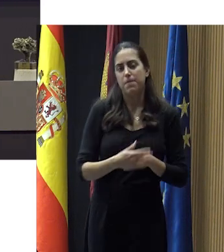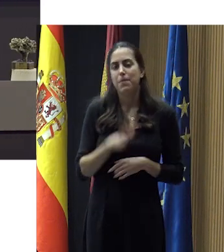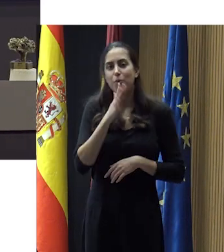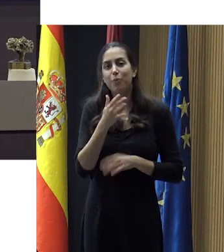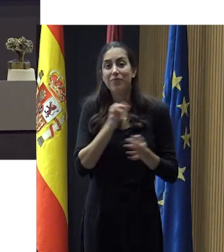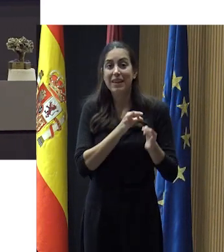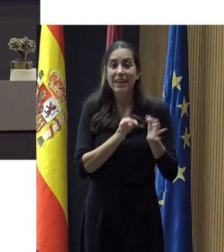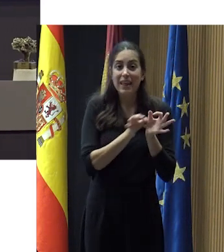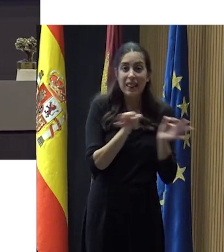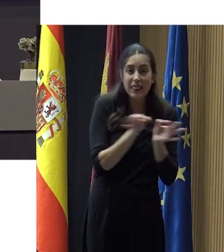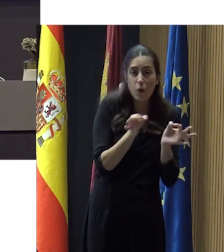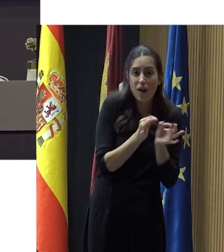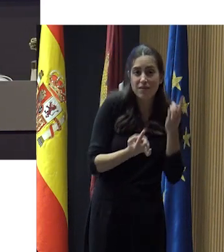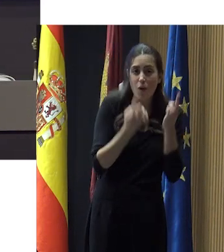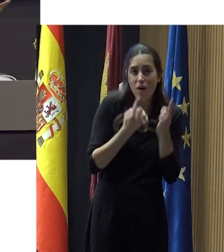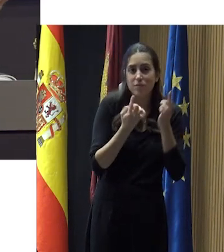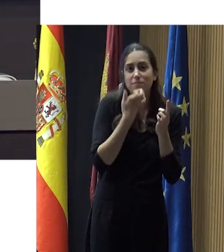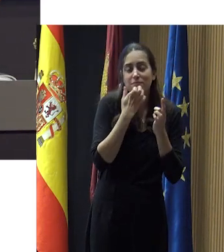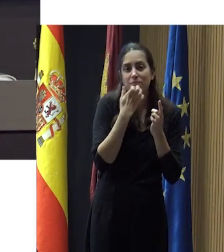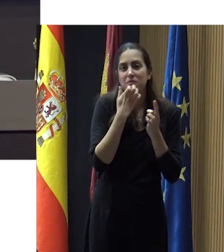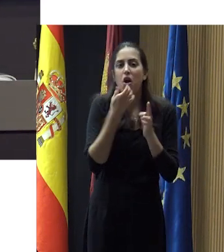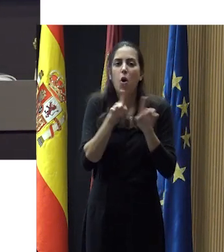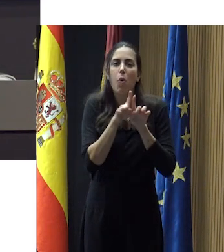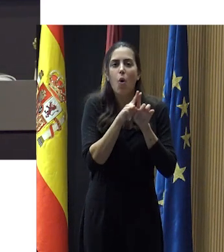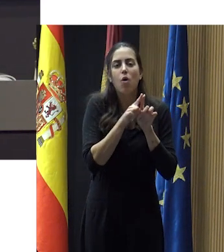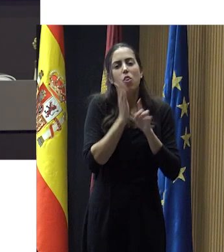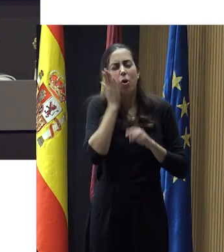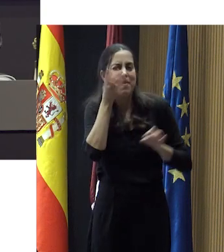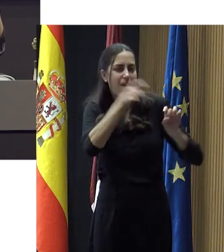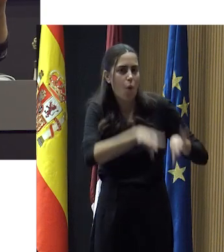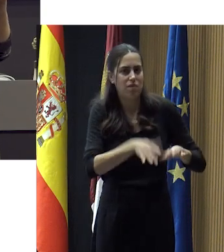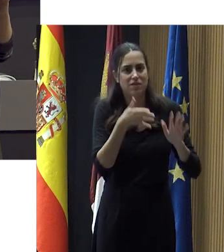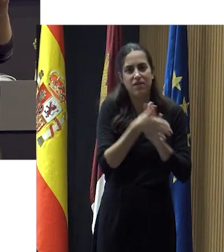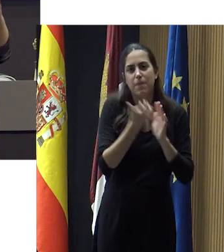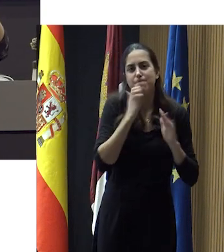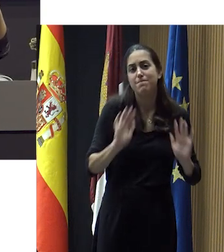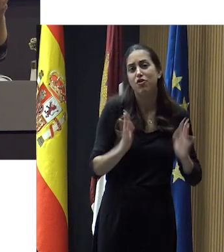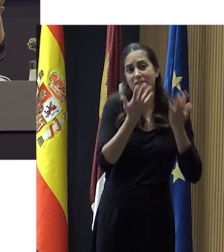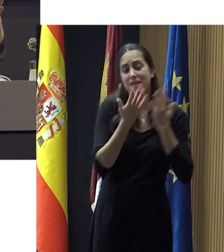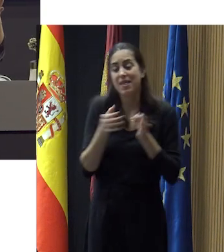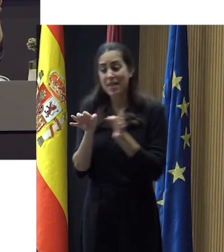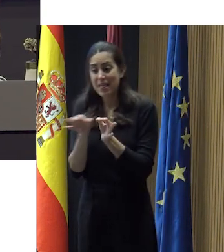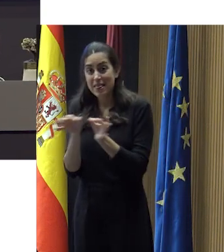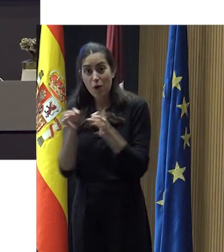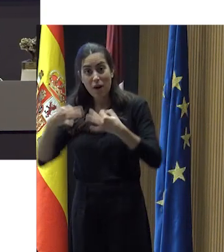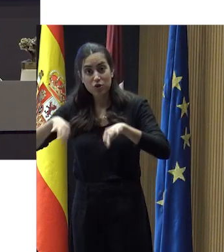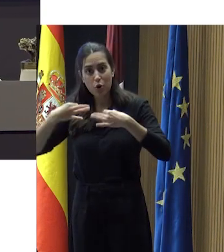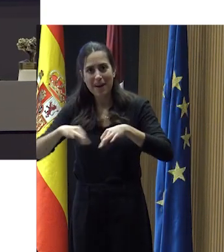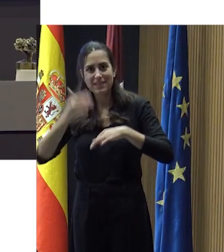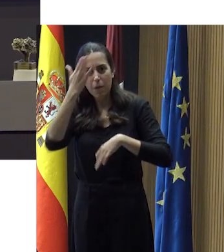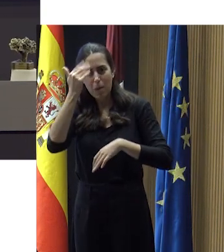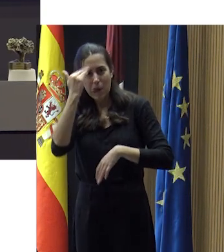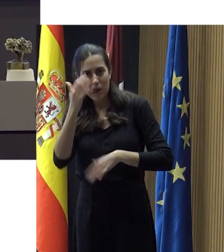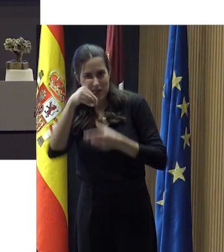que sobreviven y a lo mejor no están creciendo, se quedan ahí durmientes. Pero como las células normales que han sido manipuladas tienen